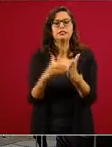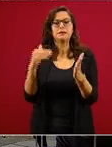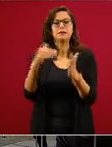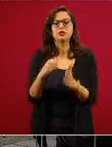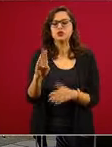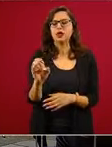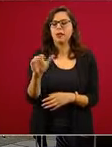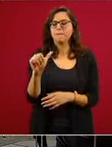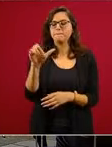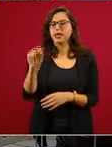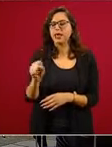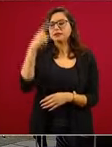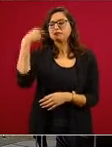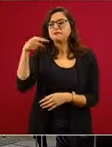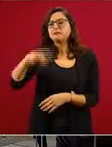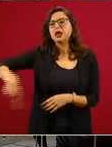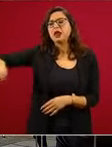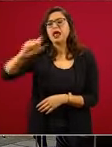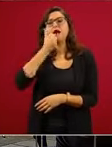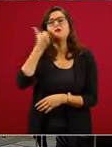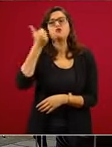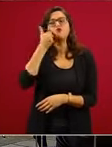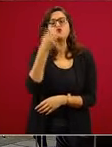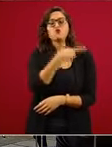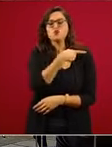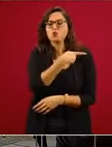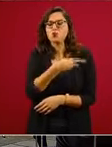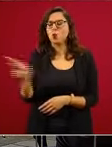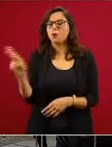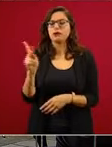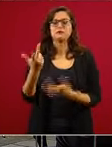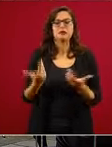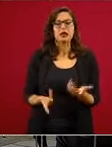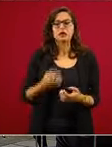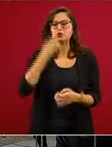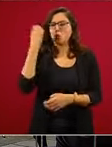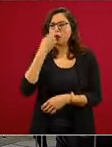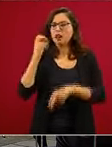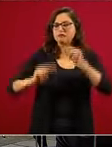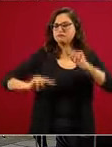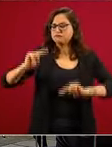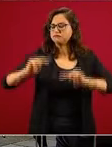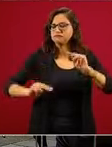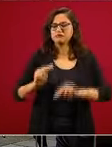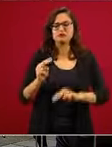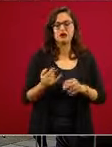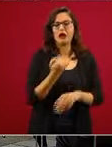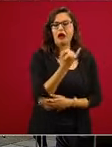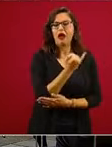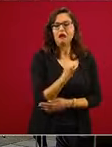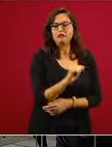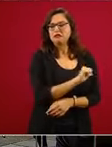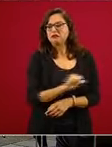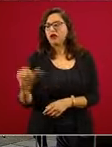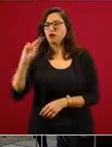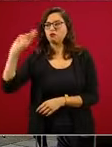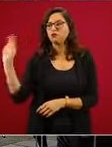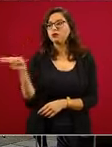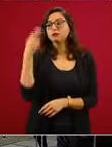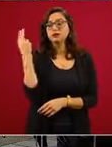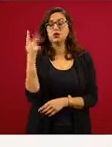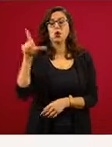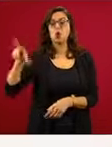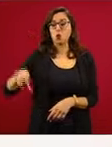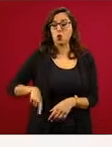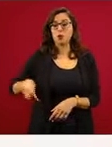alumnos pobres de todos los niveles escolares. El gobierno colabora en el mantenimiento